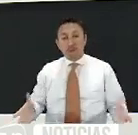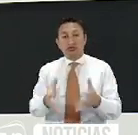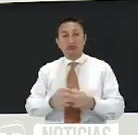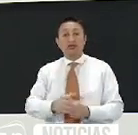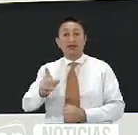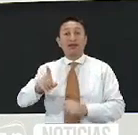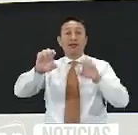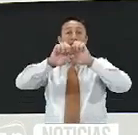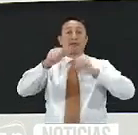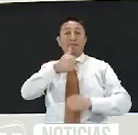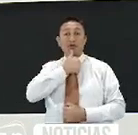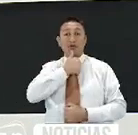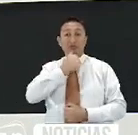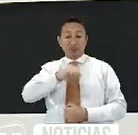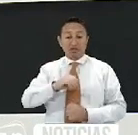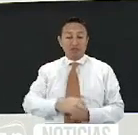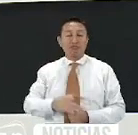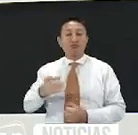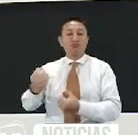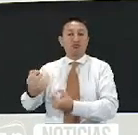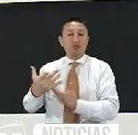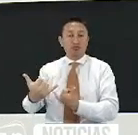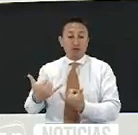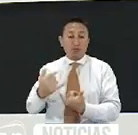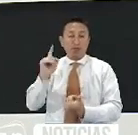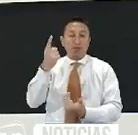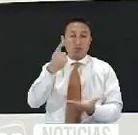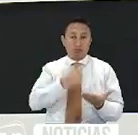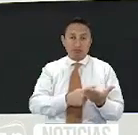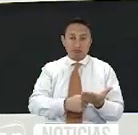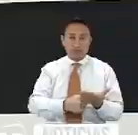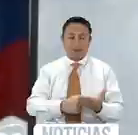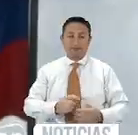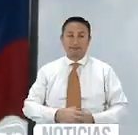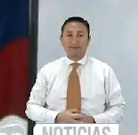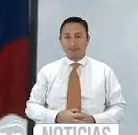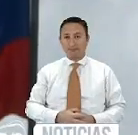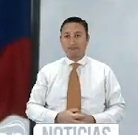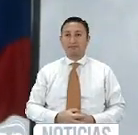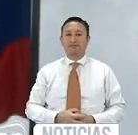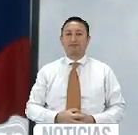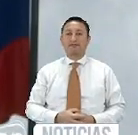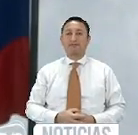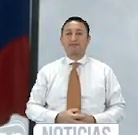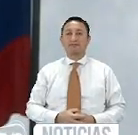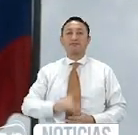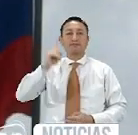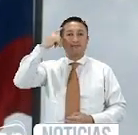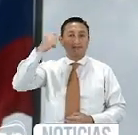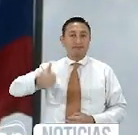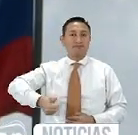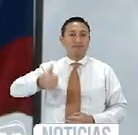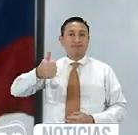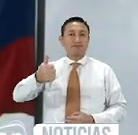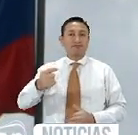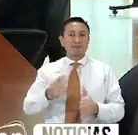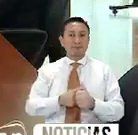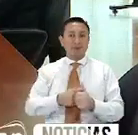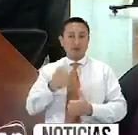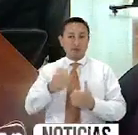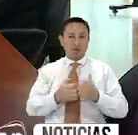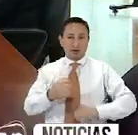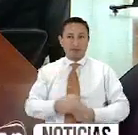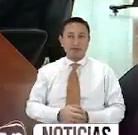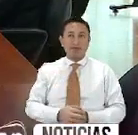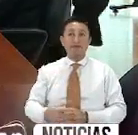iniciativa privada, cuyo informe fue aprobado para el primer debate. El régimen logra pasar un primer obstáculo al